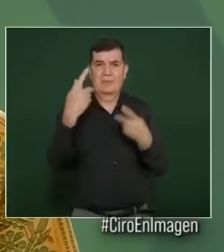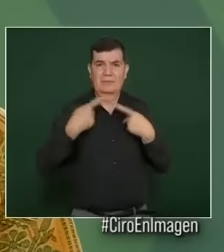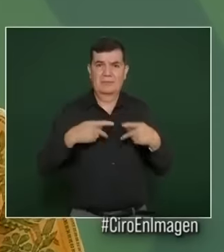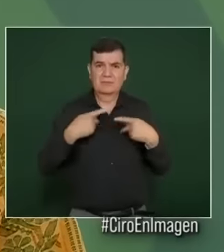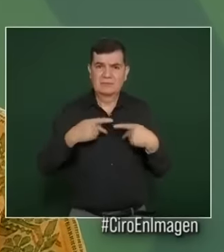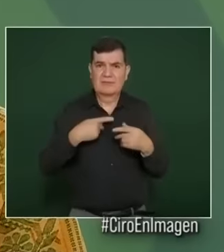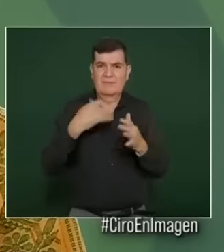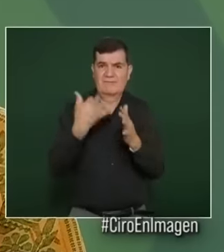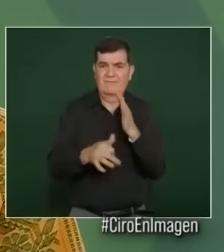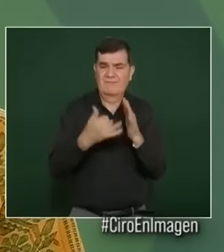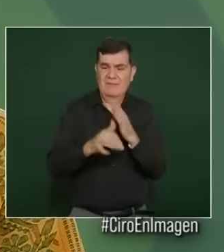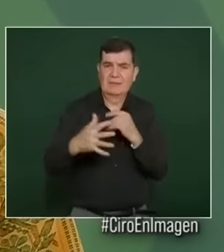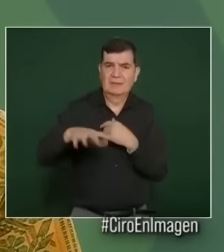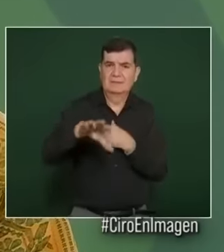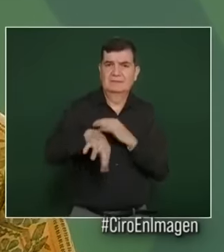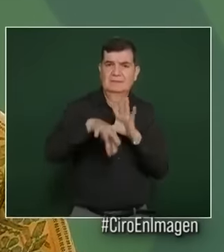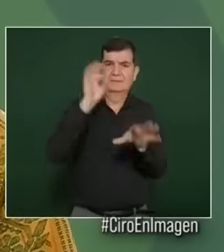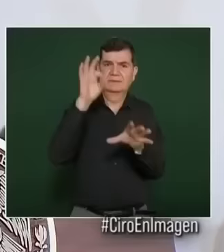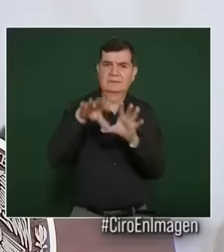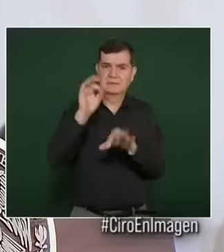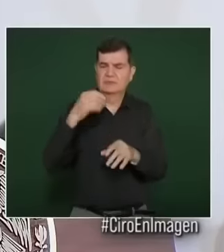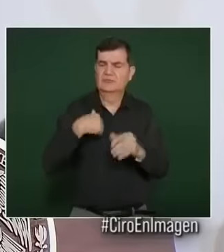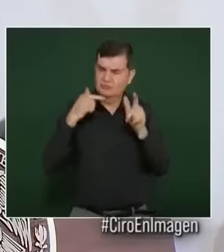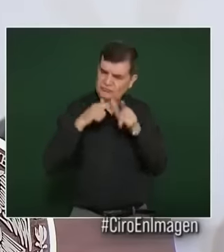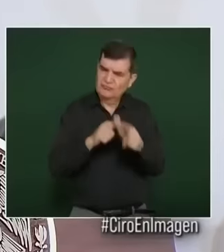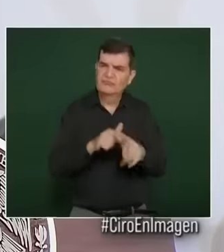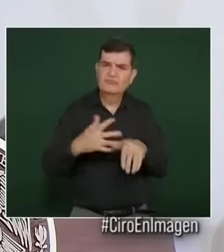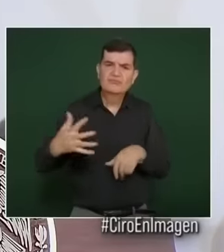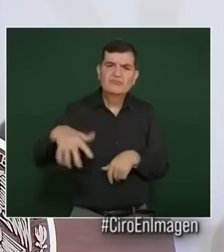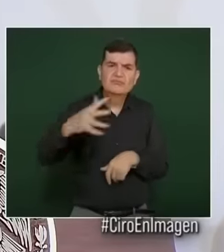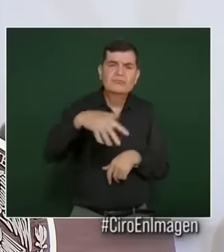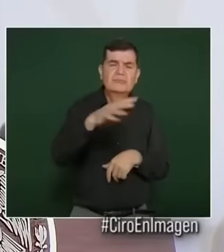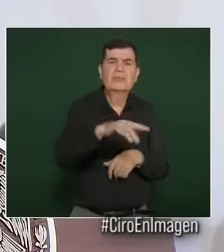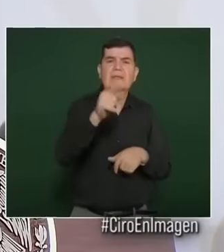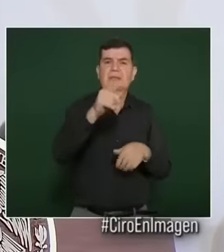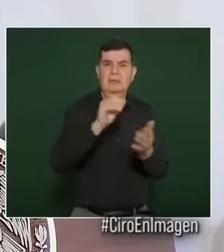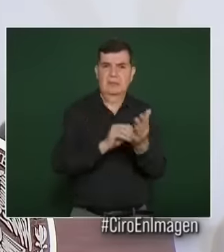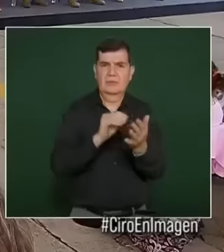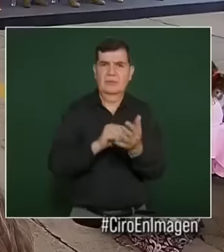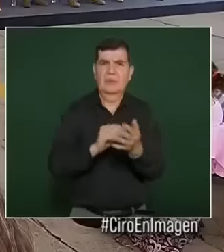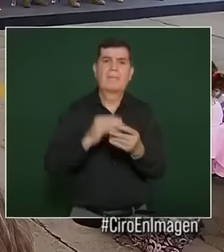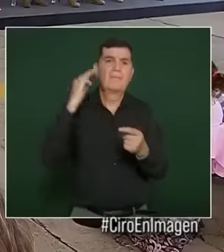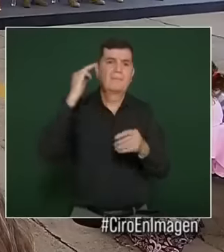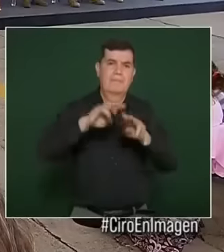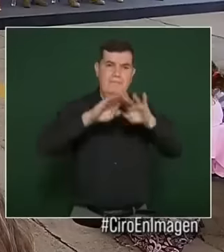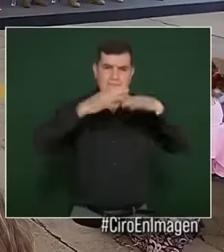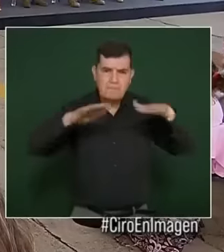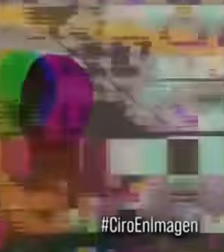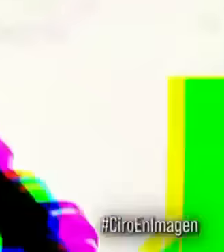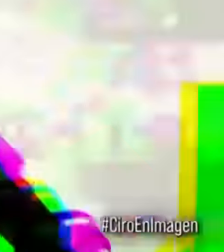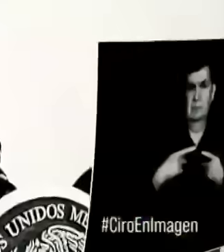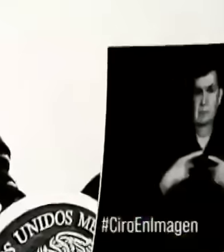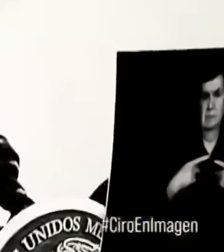personas, en la cual pues se siguen realizando estas búsquedas, tanto en mar como en